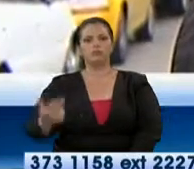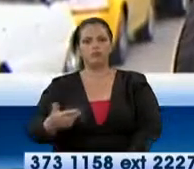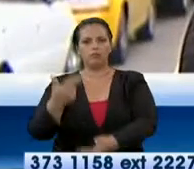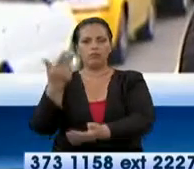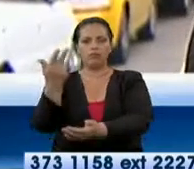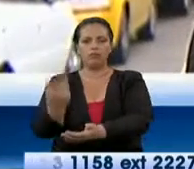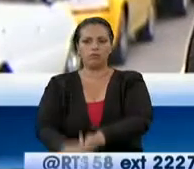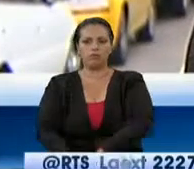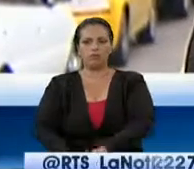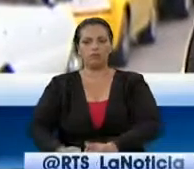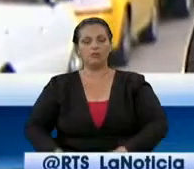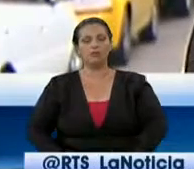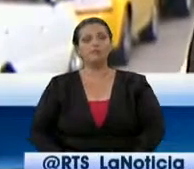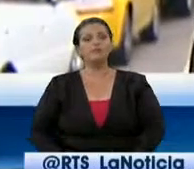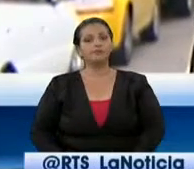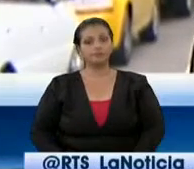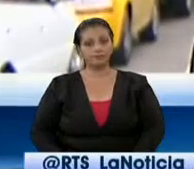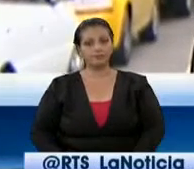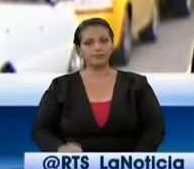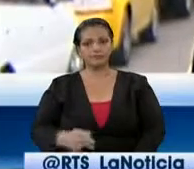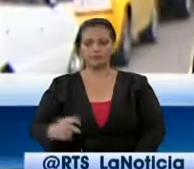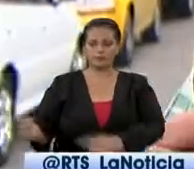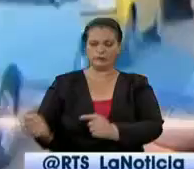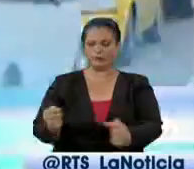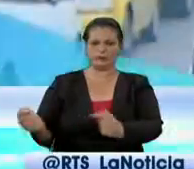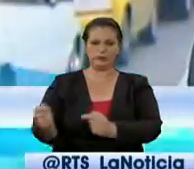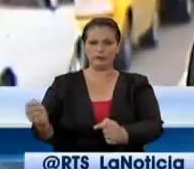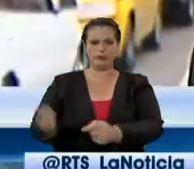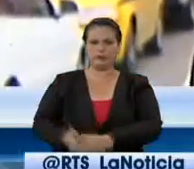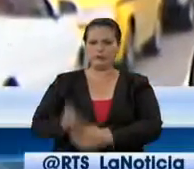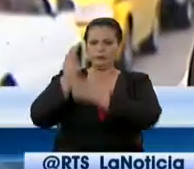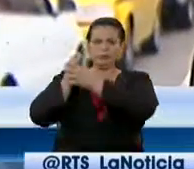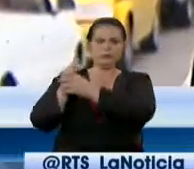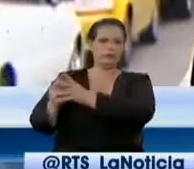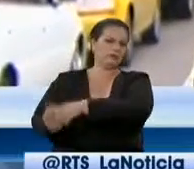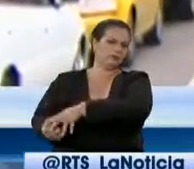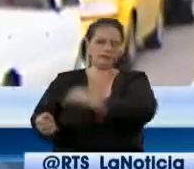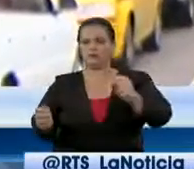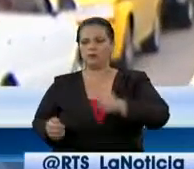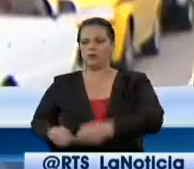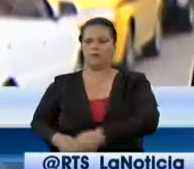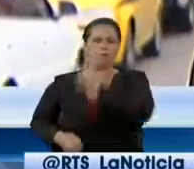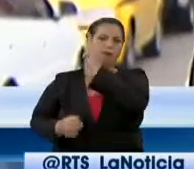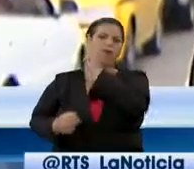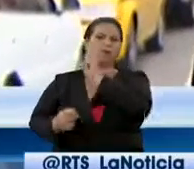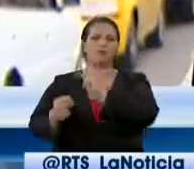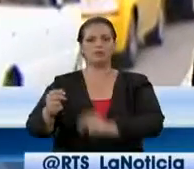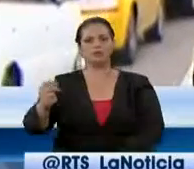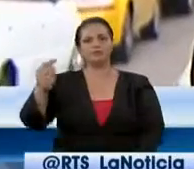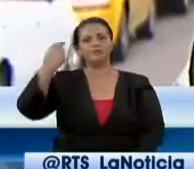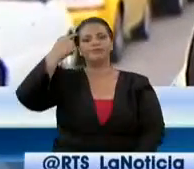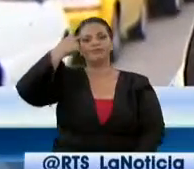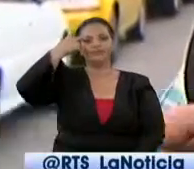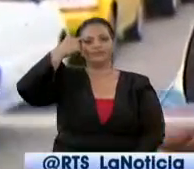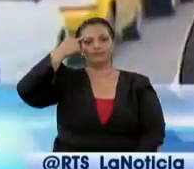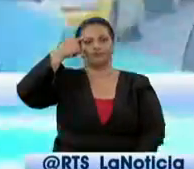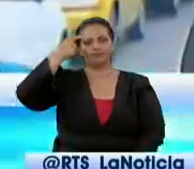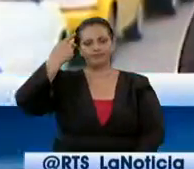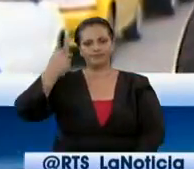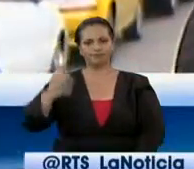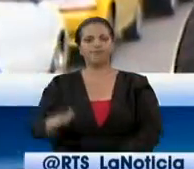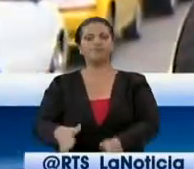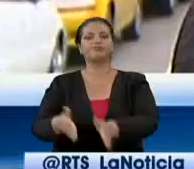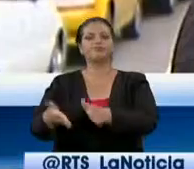el forcejeo con el delincuente logra quitar el arma y se produce un disparo. Es un disparo accidental que